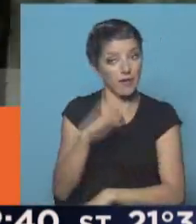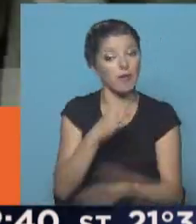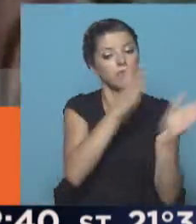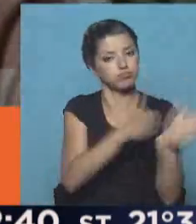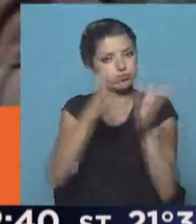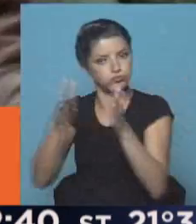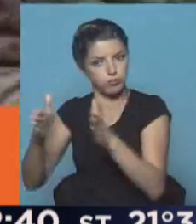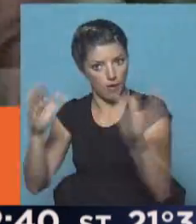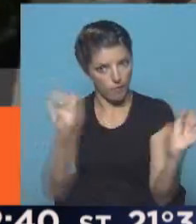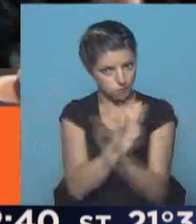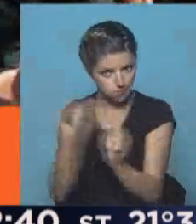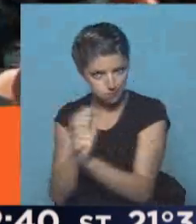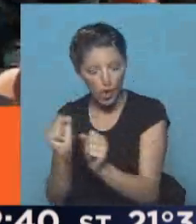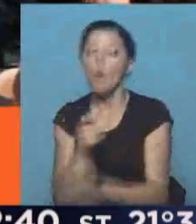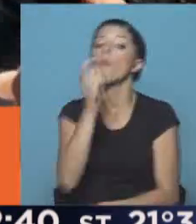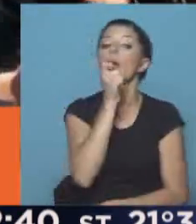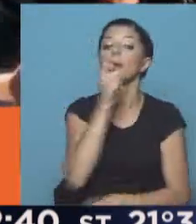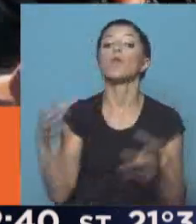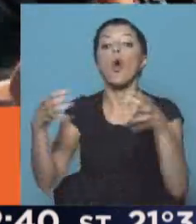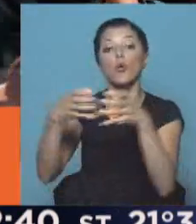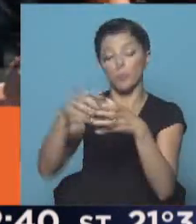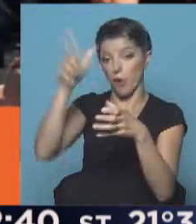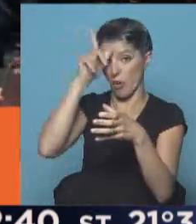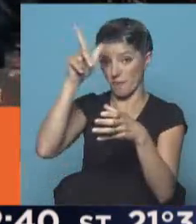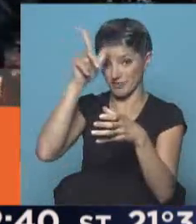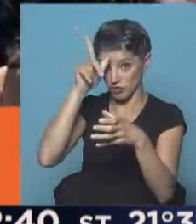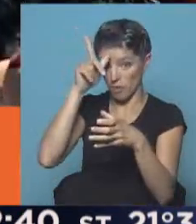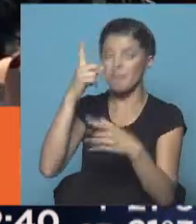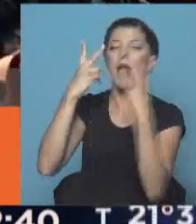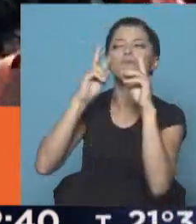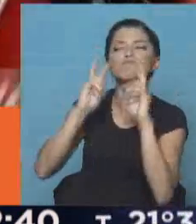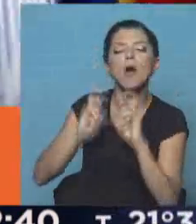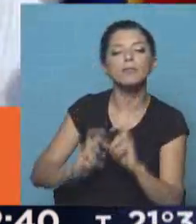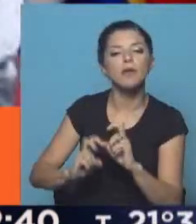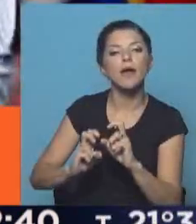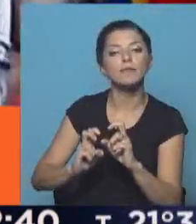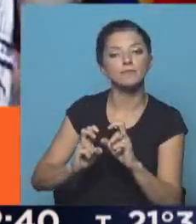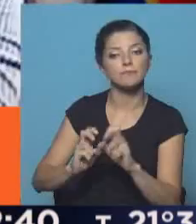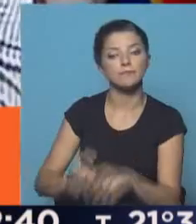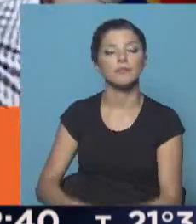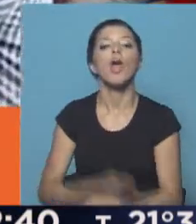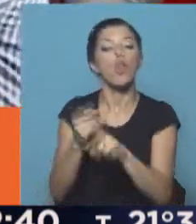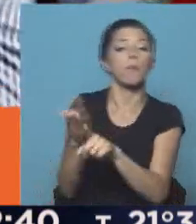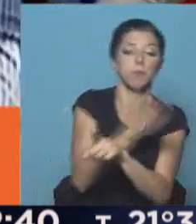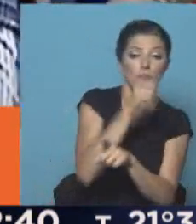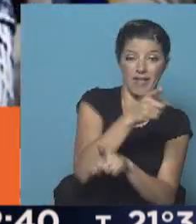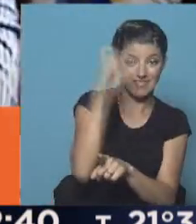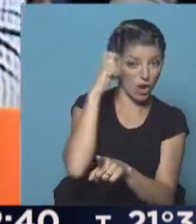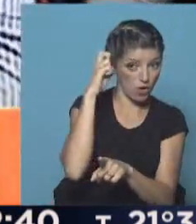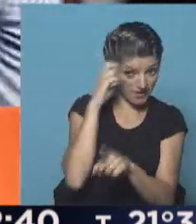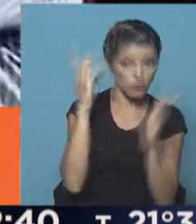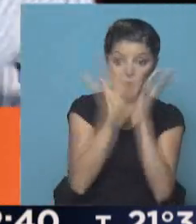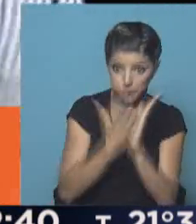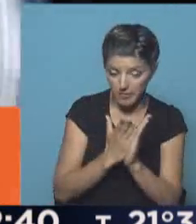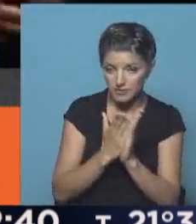varias etapas. La conformación de una comisión parlamentaria que investigue, la aprobación de lo investigado por el Pleno de la Asamblea